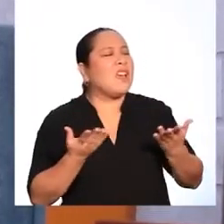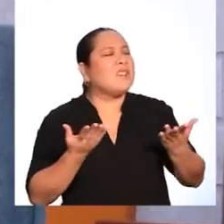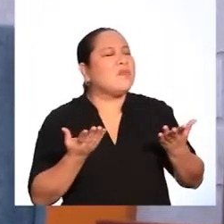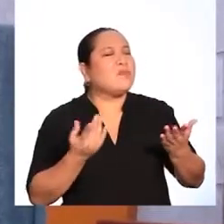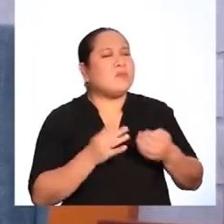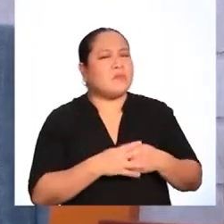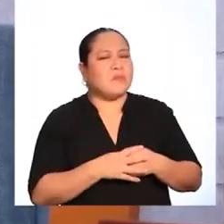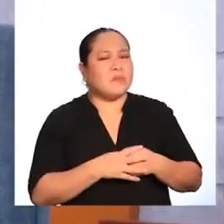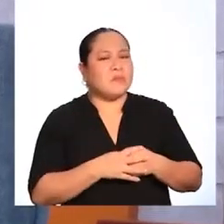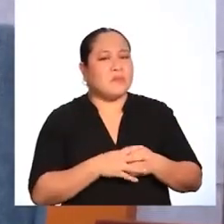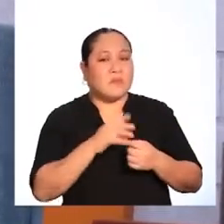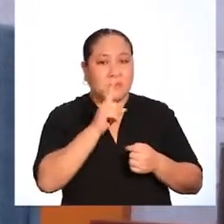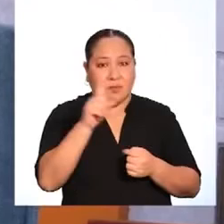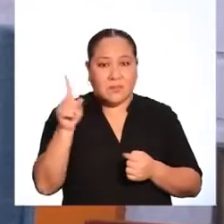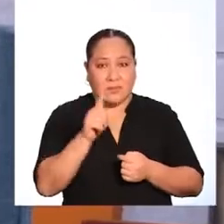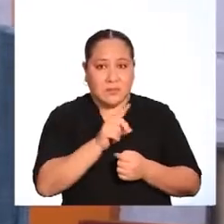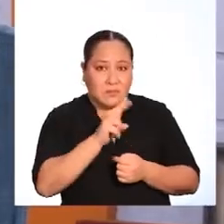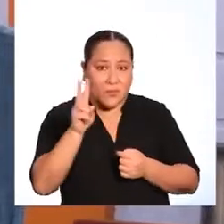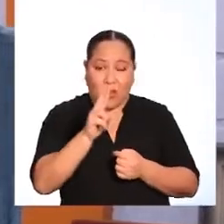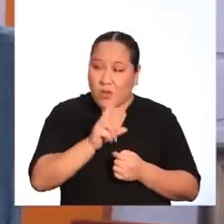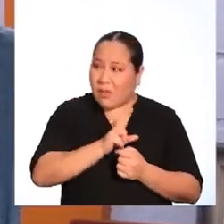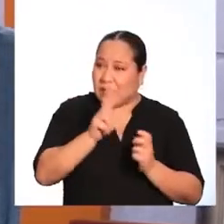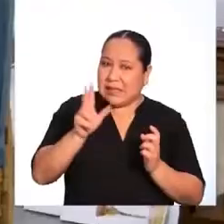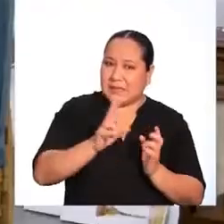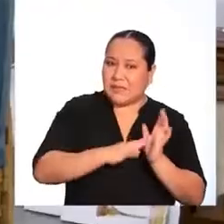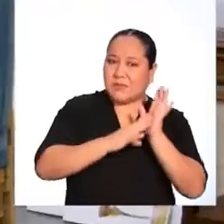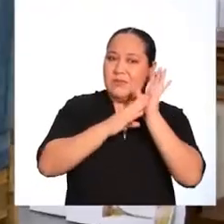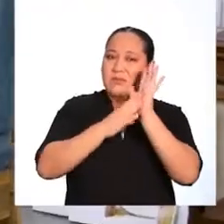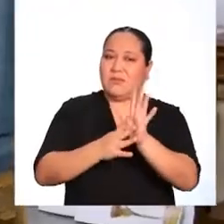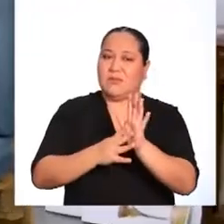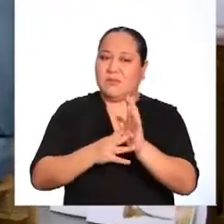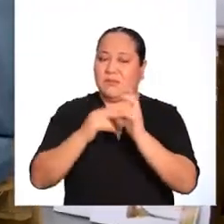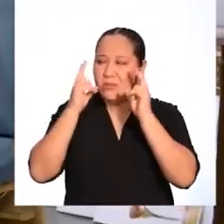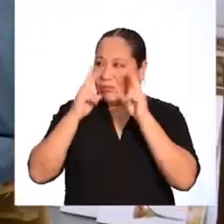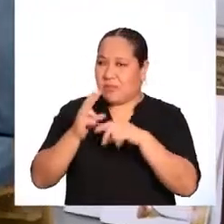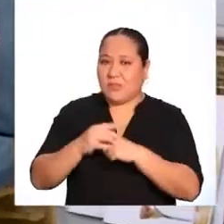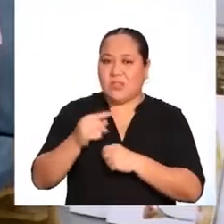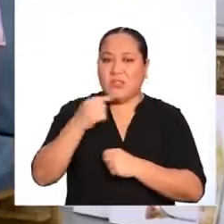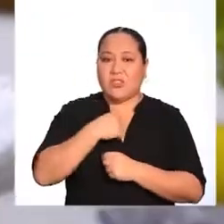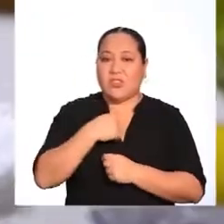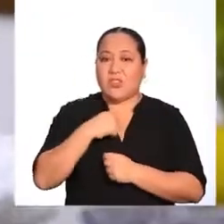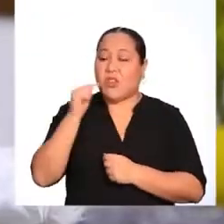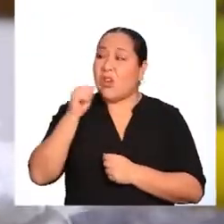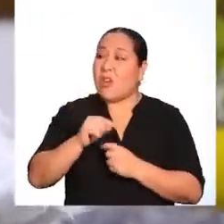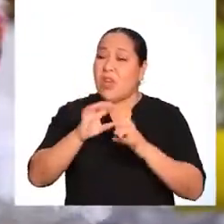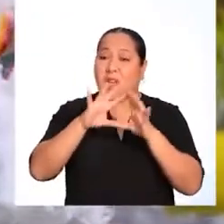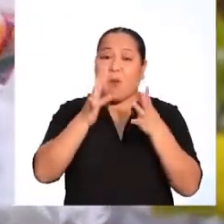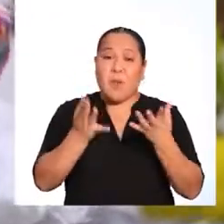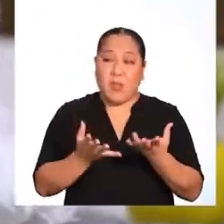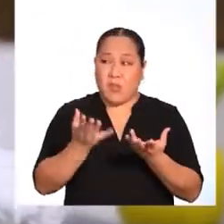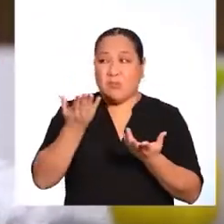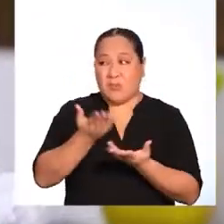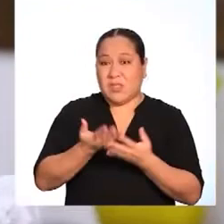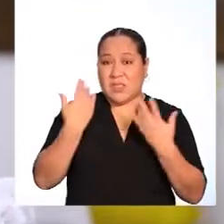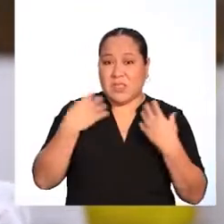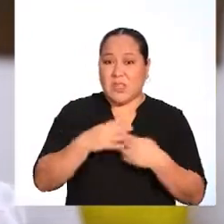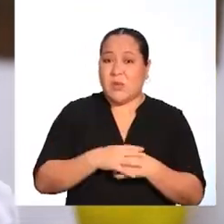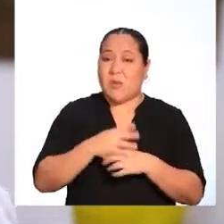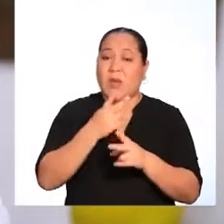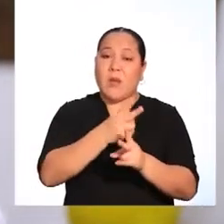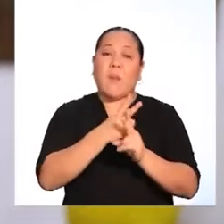a laburar a las dos ya las tres mira yo tengo esta pelota